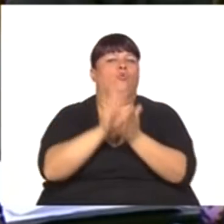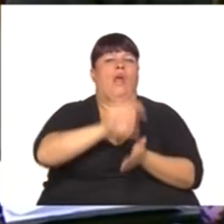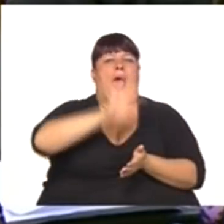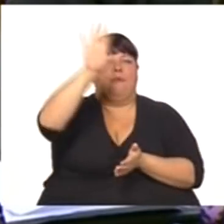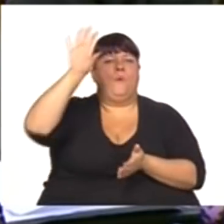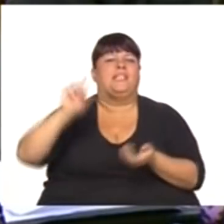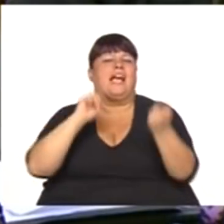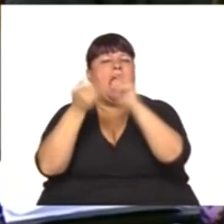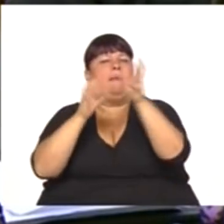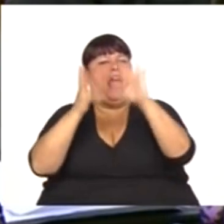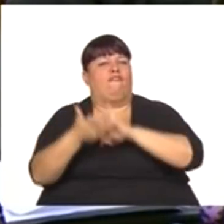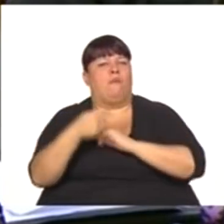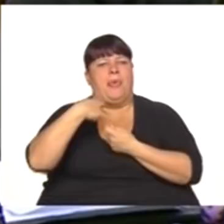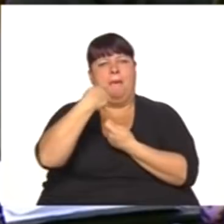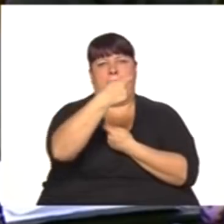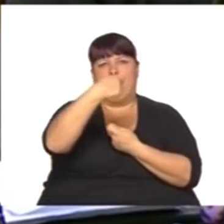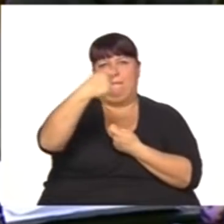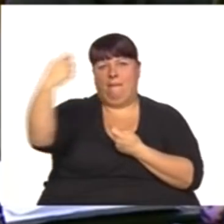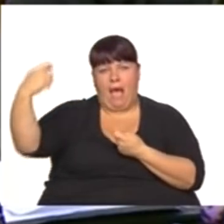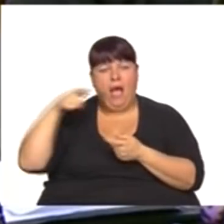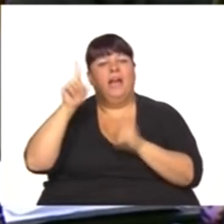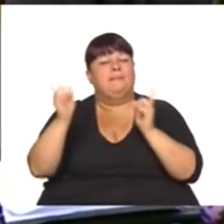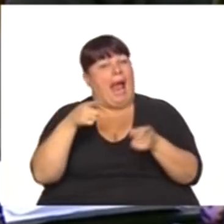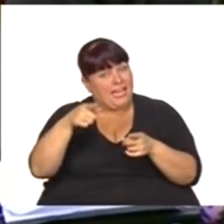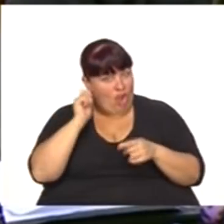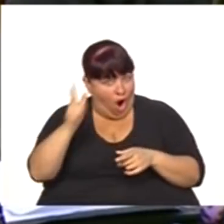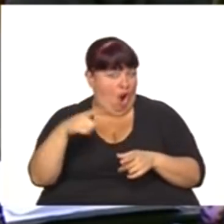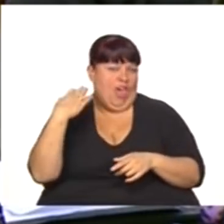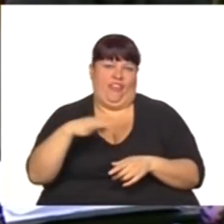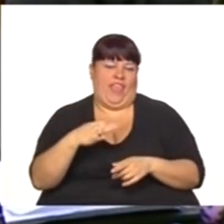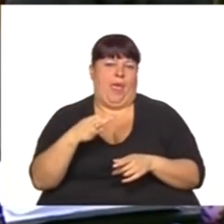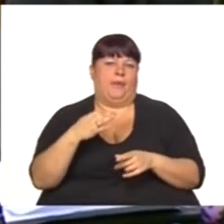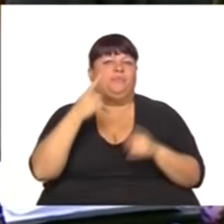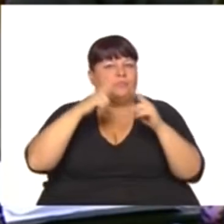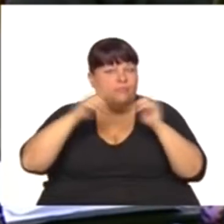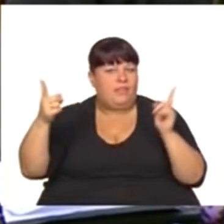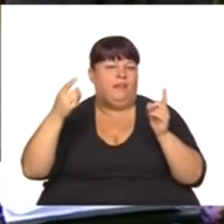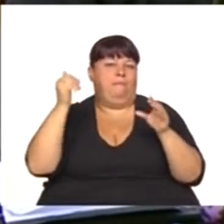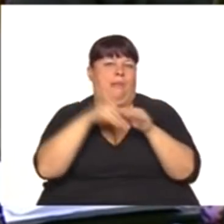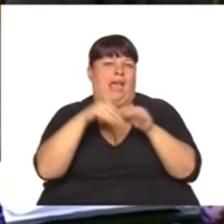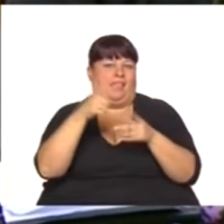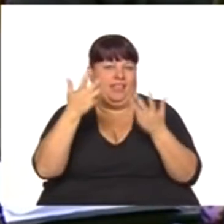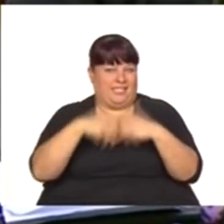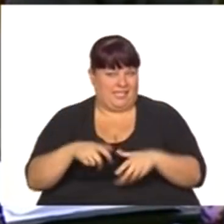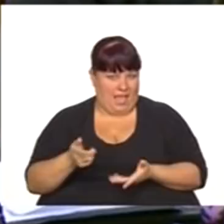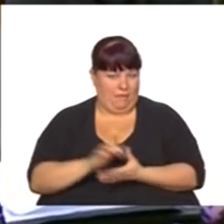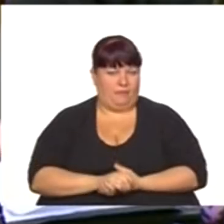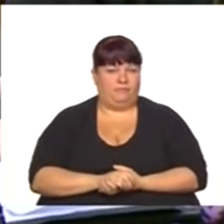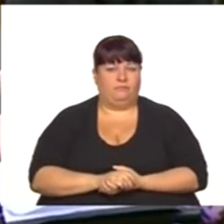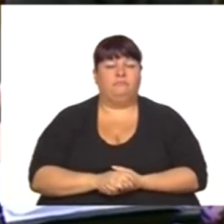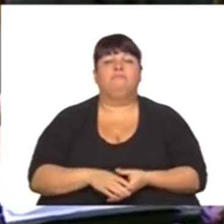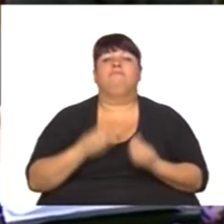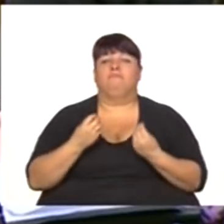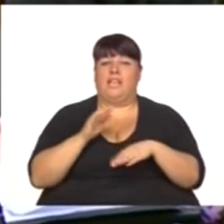provincias para cambiar algunos aspectos de la coparticipación y para que eso funcione tiene que haber previsibilidad de los fondos del sistema. ¿Y